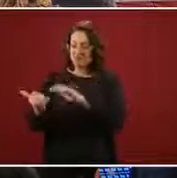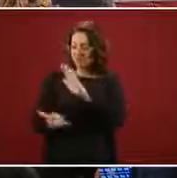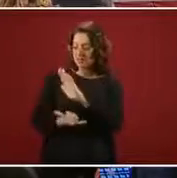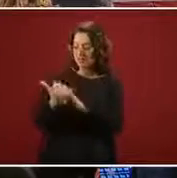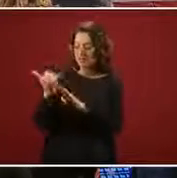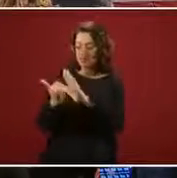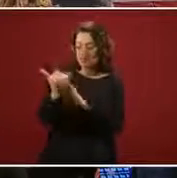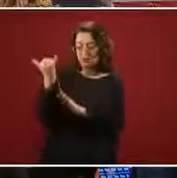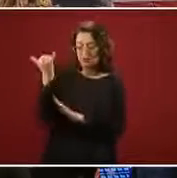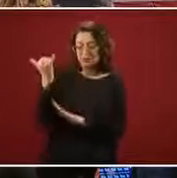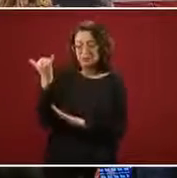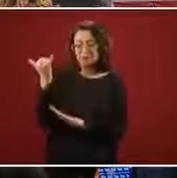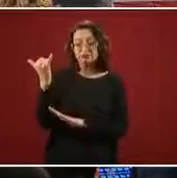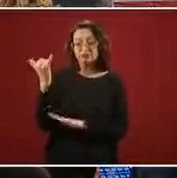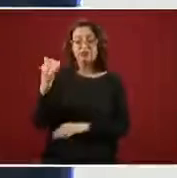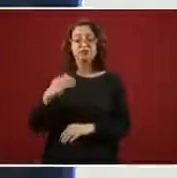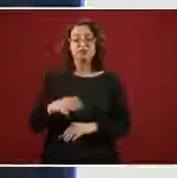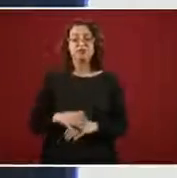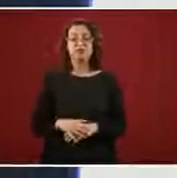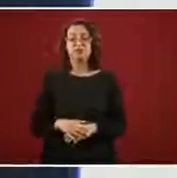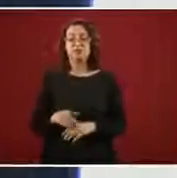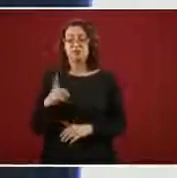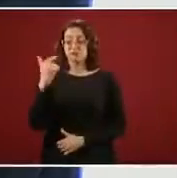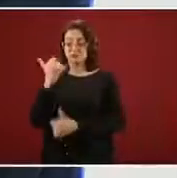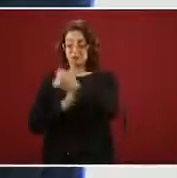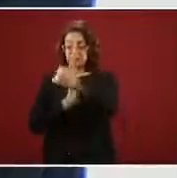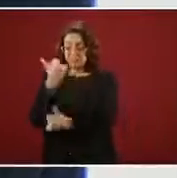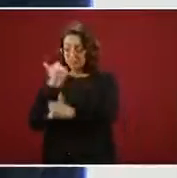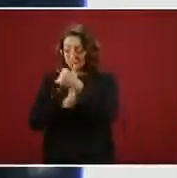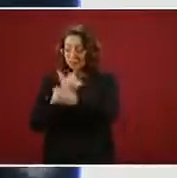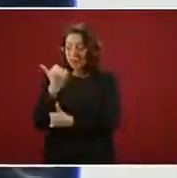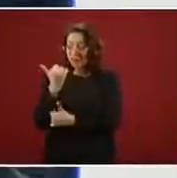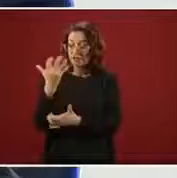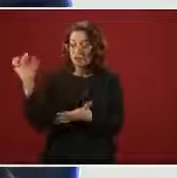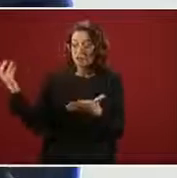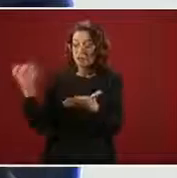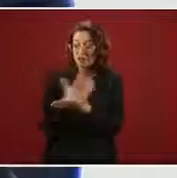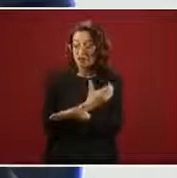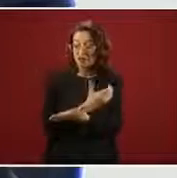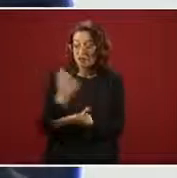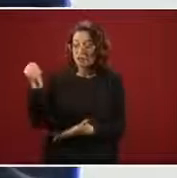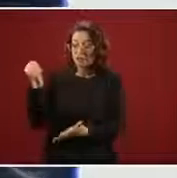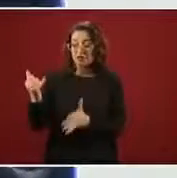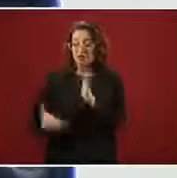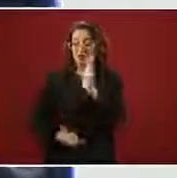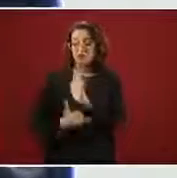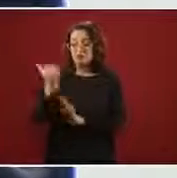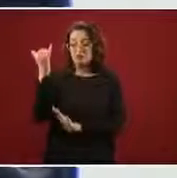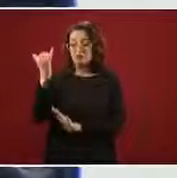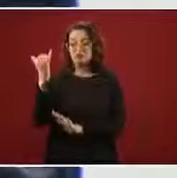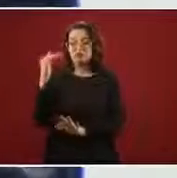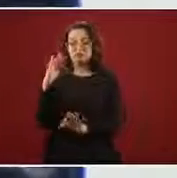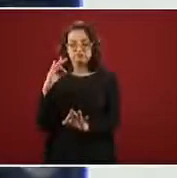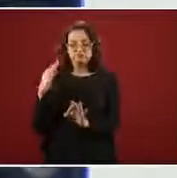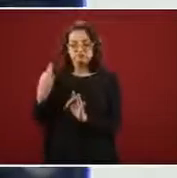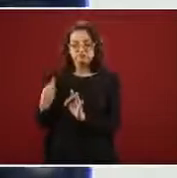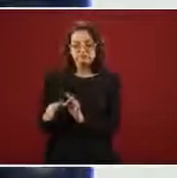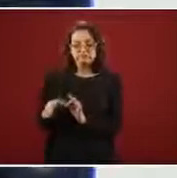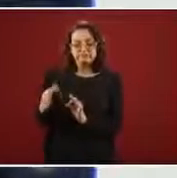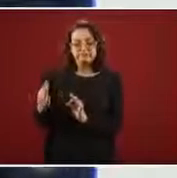constructoras que ganen las licitaciones cumplan.